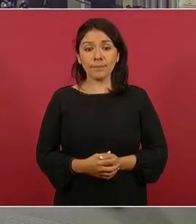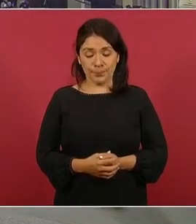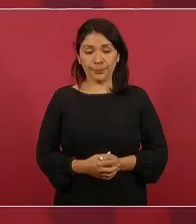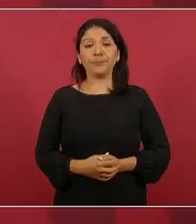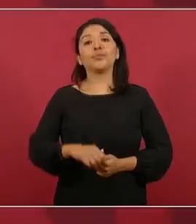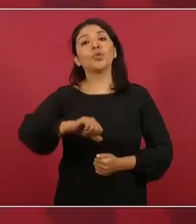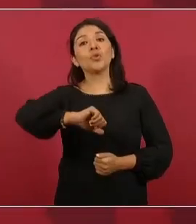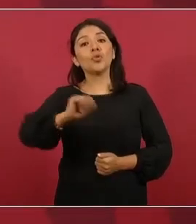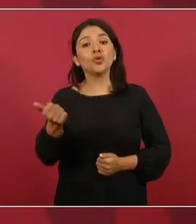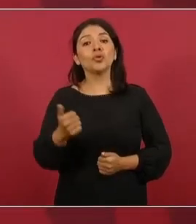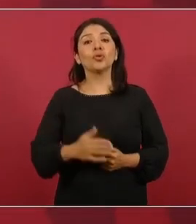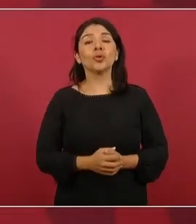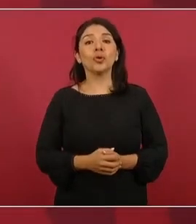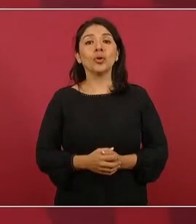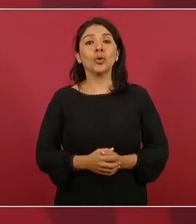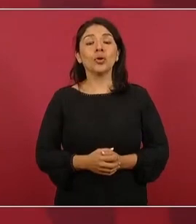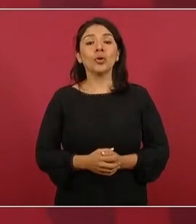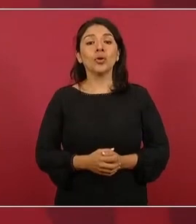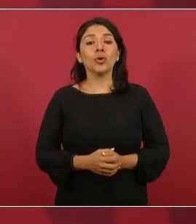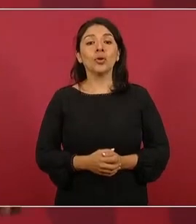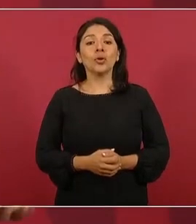Guardia,